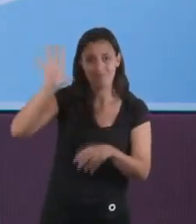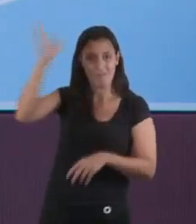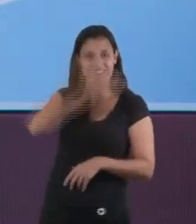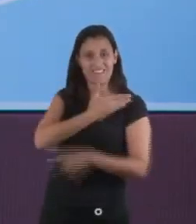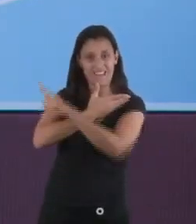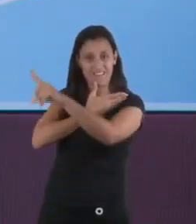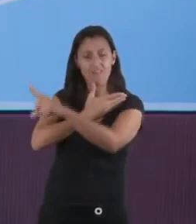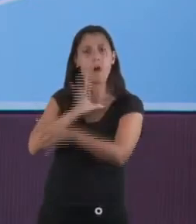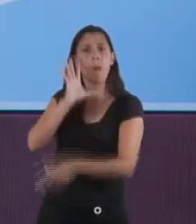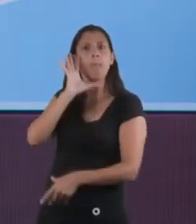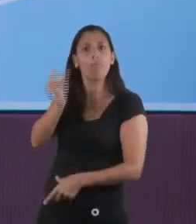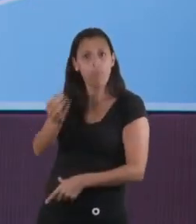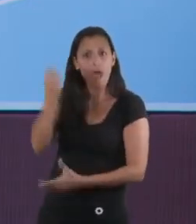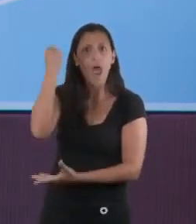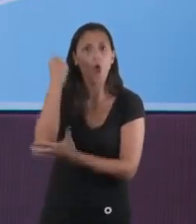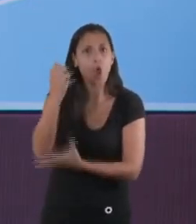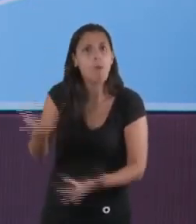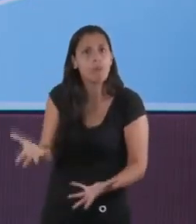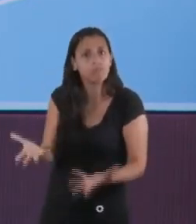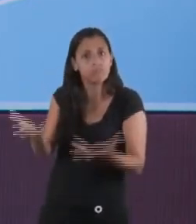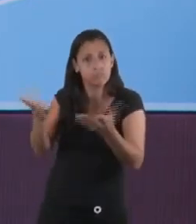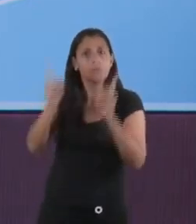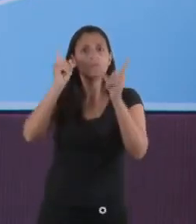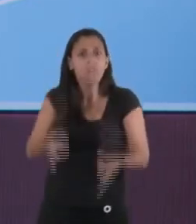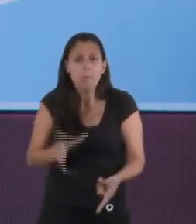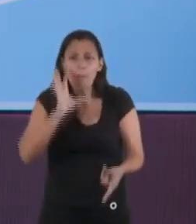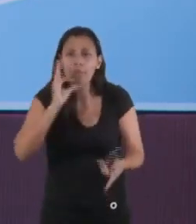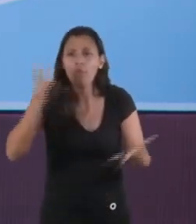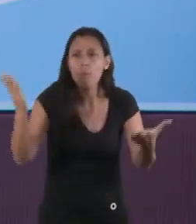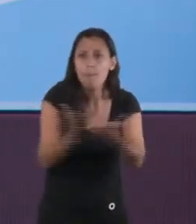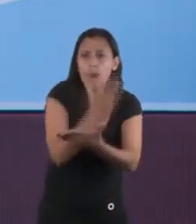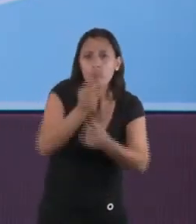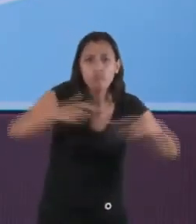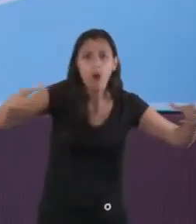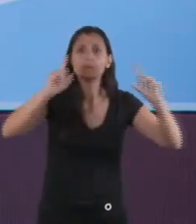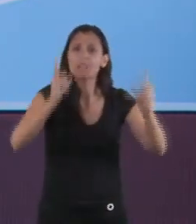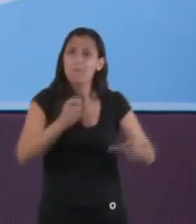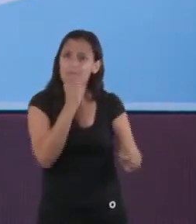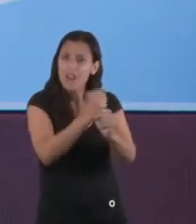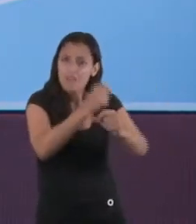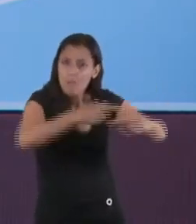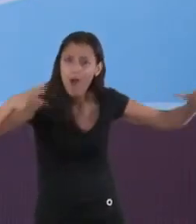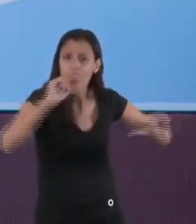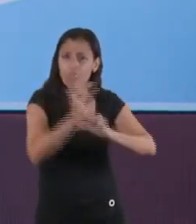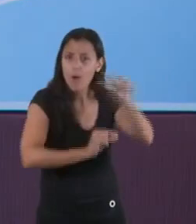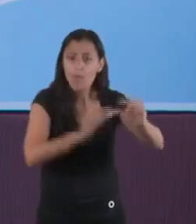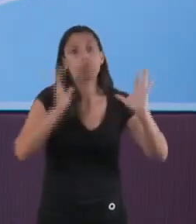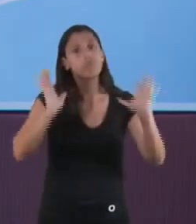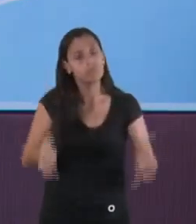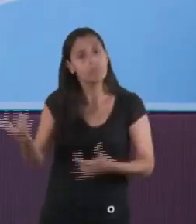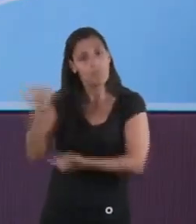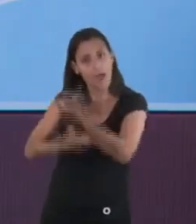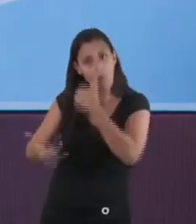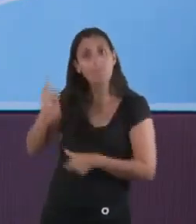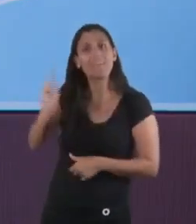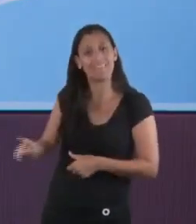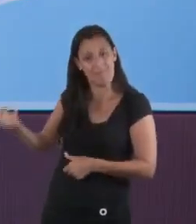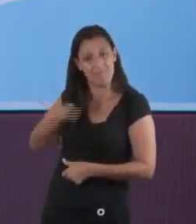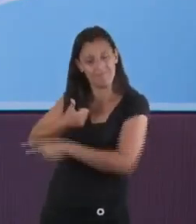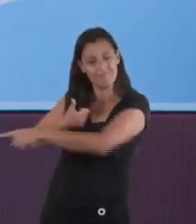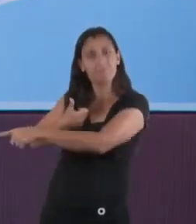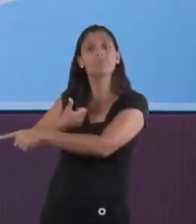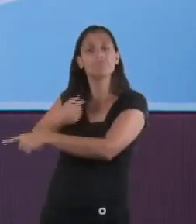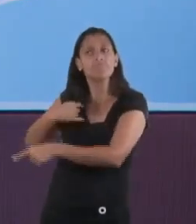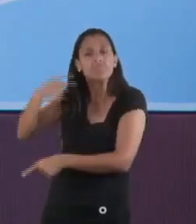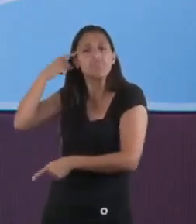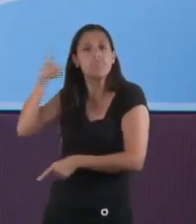prestación alimentaria con su comunidad. El presidente Alberto Fernández remarcó este lunes la necesidad de garantizar el